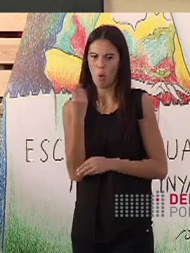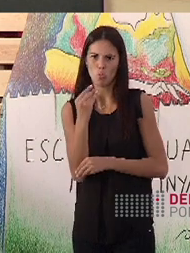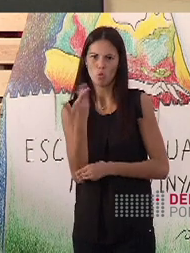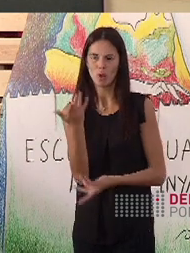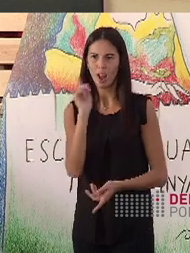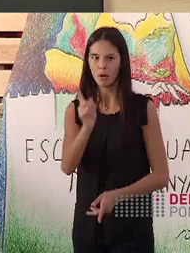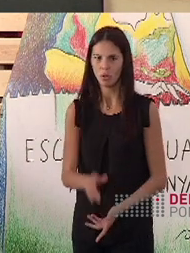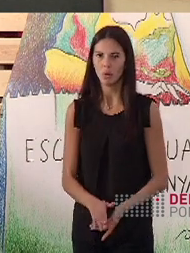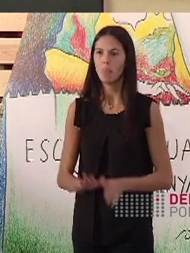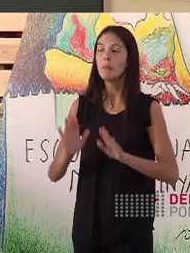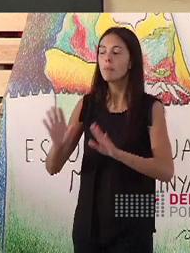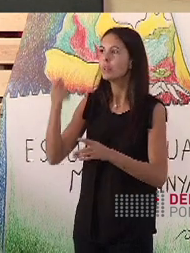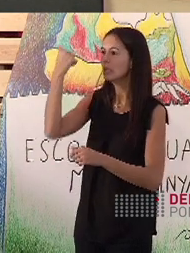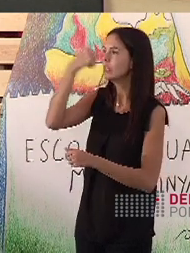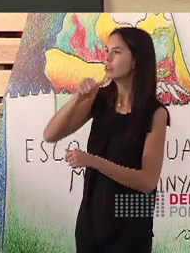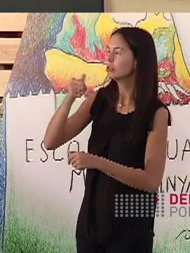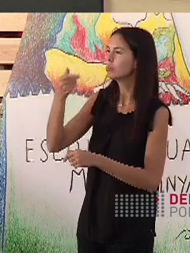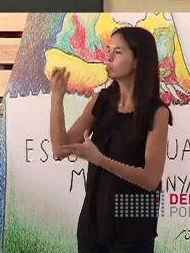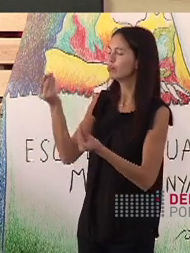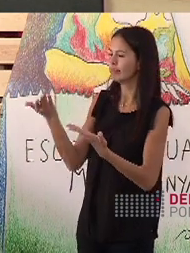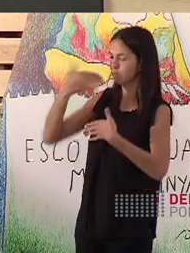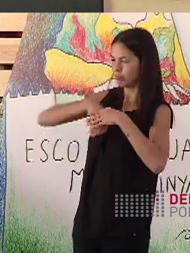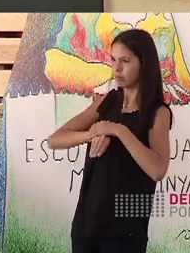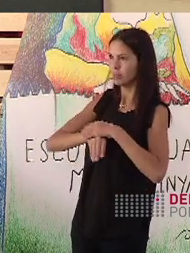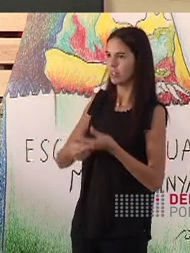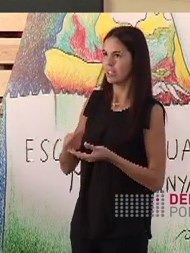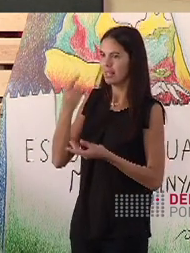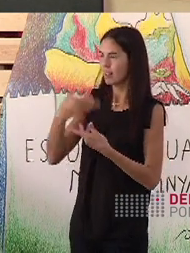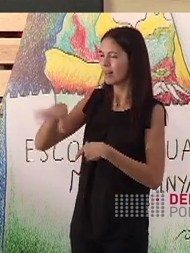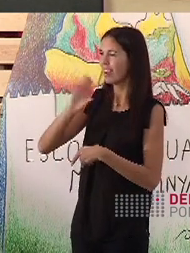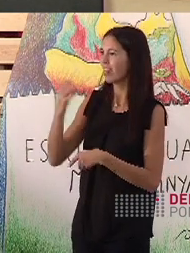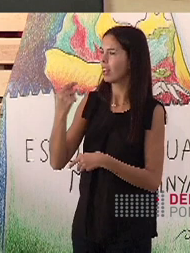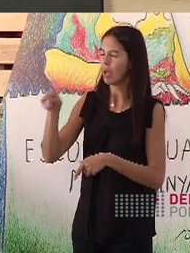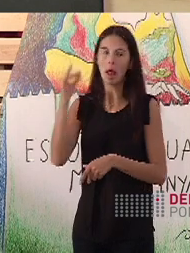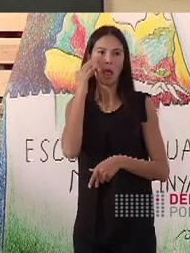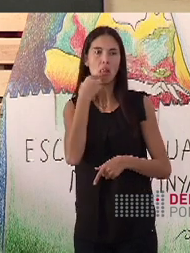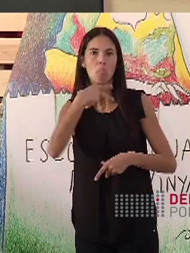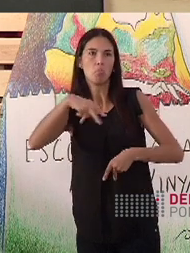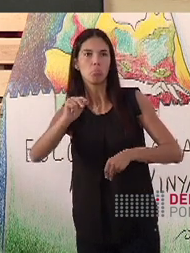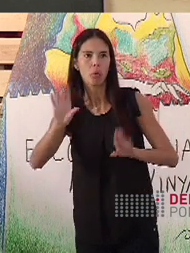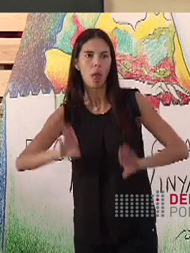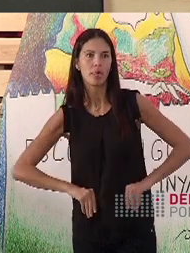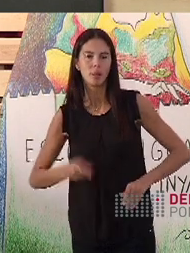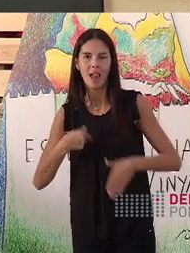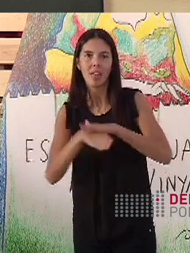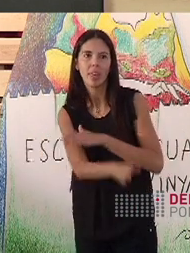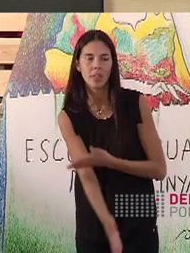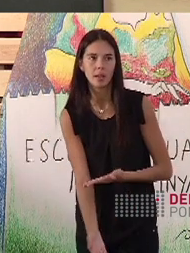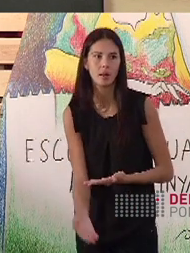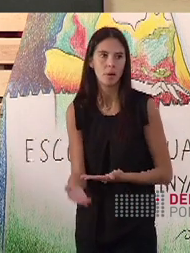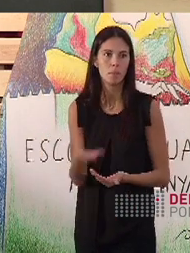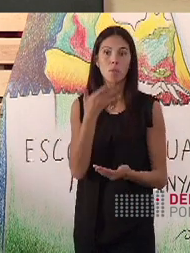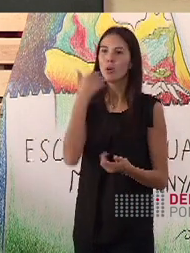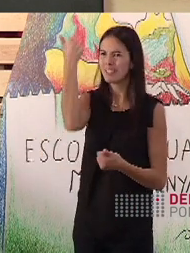¿no? Pero sin embargo ellos lo tienen súper integrado y entienden que si ella da su consentimiento, entonces es porque ella quiere. Es que también hay que ir a los chicos